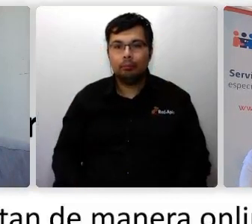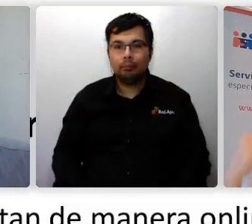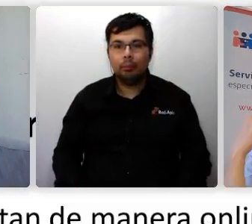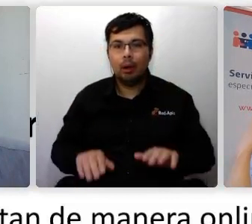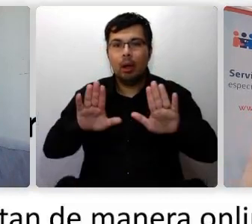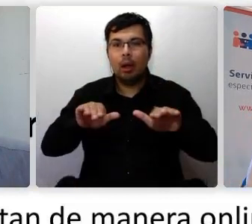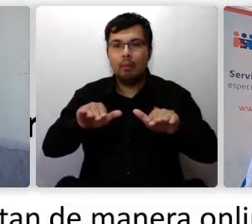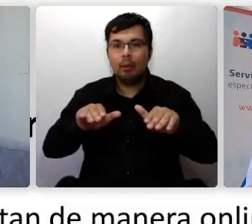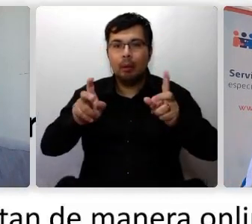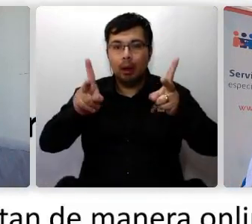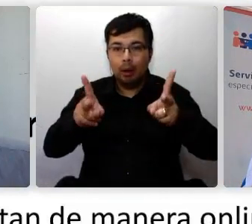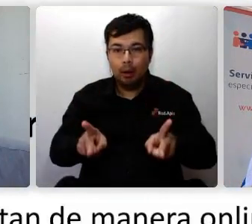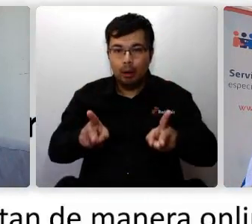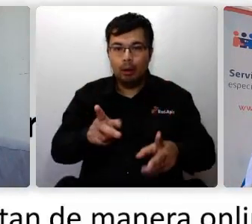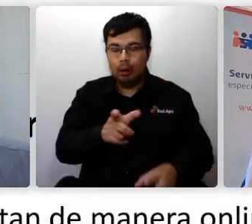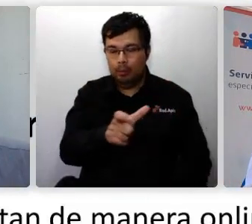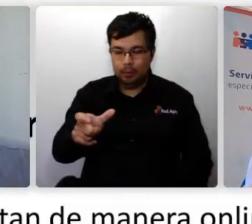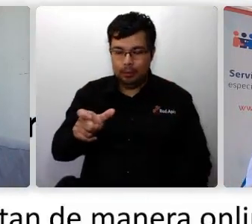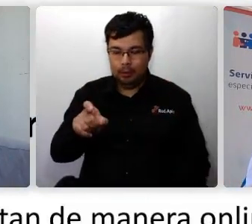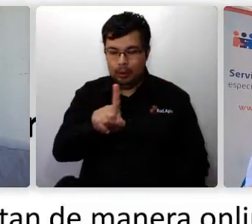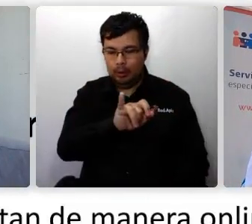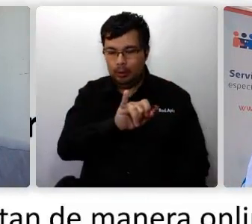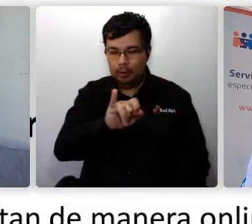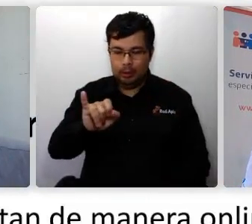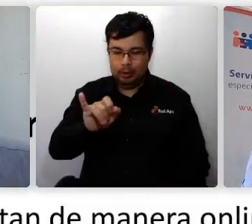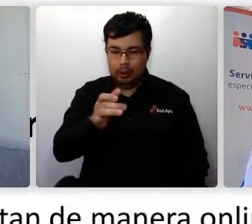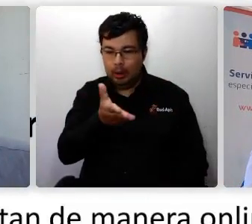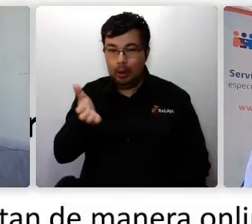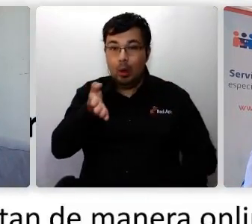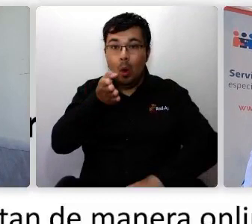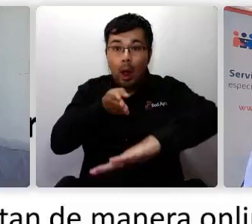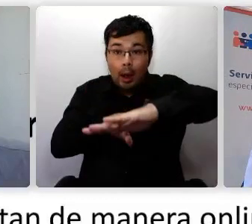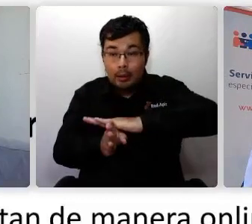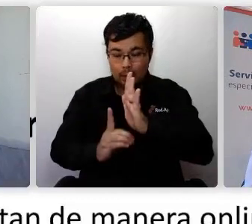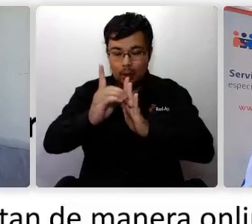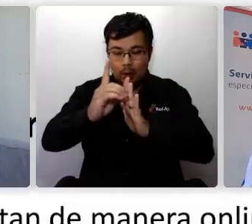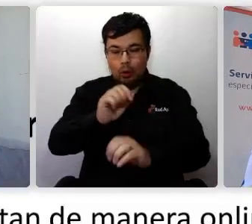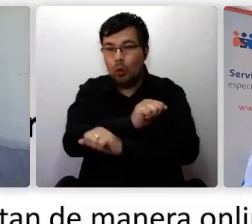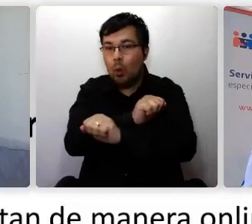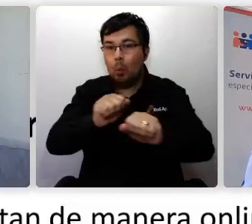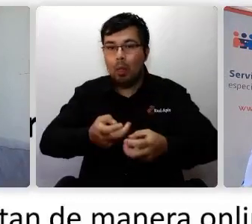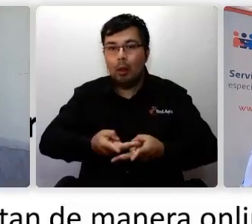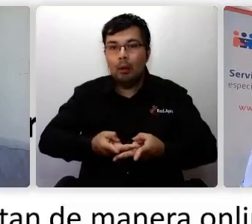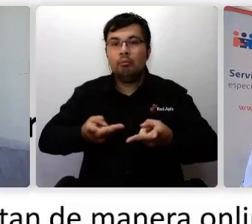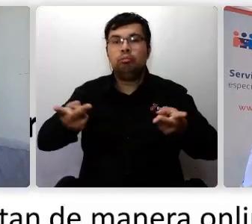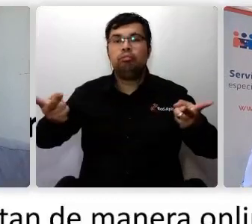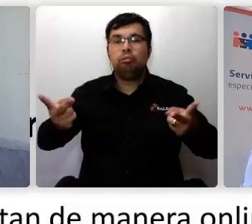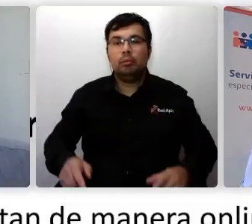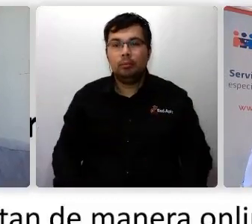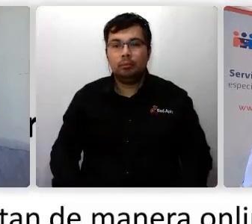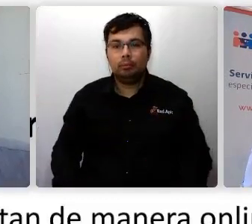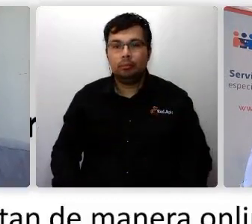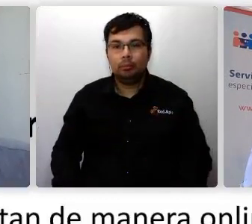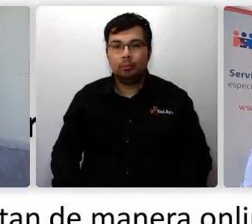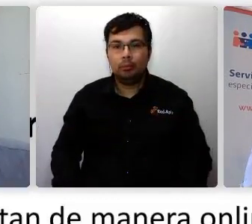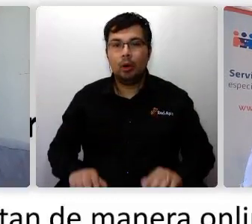restricciones que tiene la gente de impuesto interno, que aunque tiene acceso a los datos, no puede divulgarlo, no puede hacer nada porque no rigen los